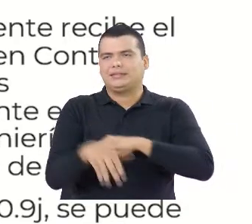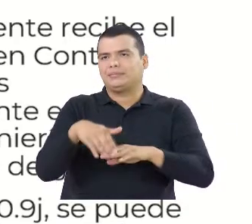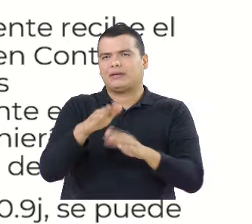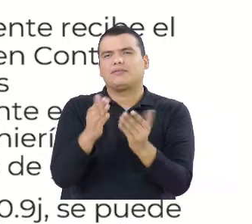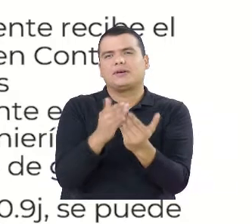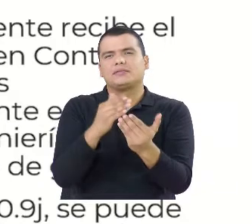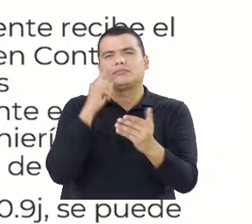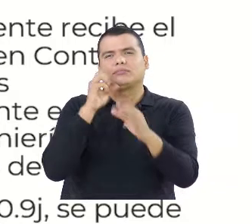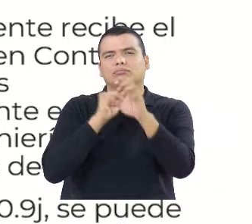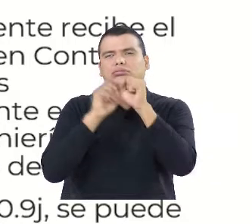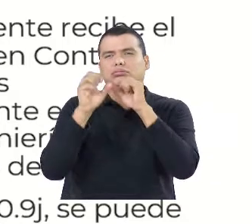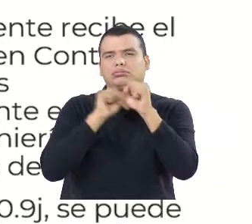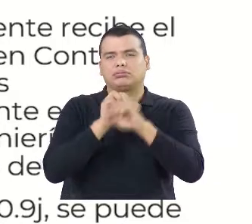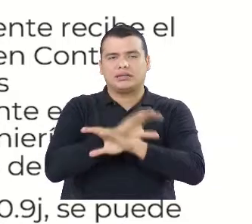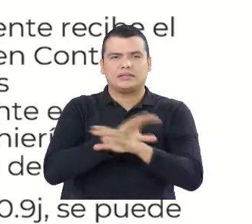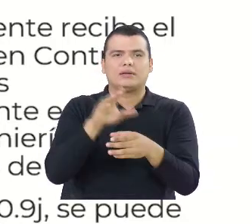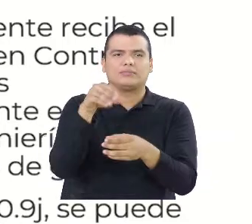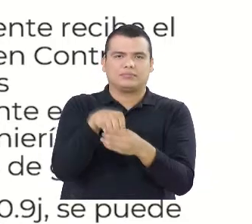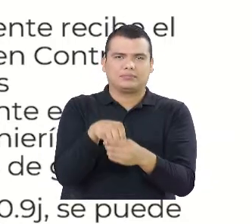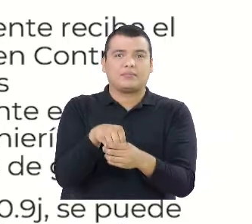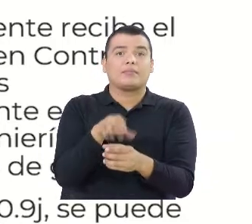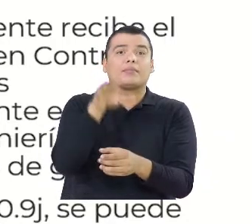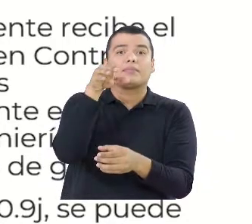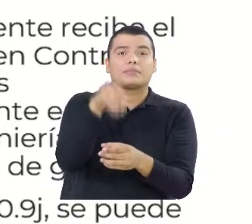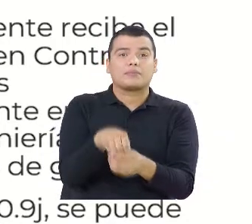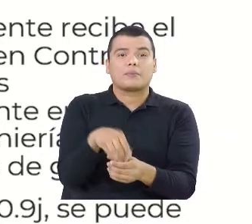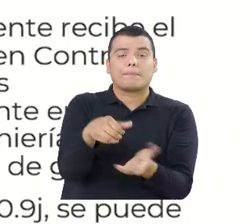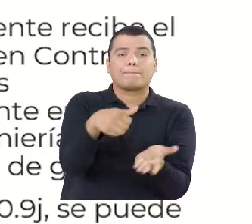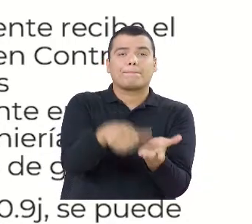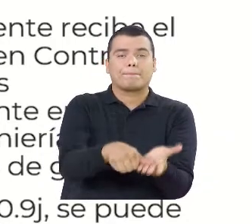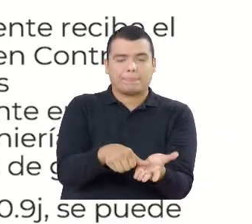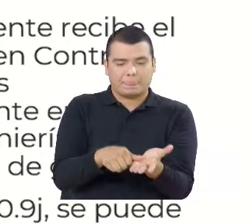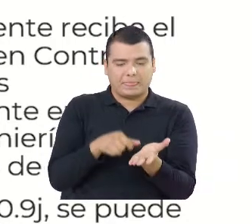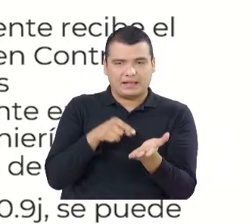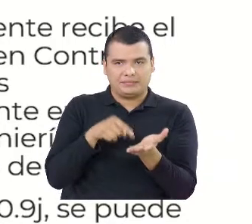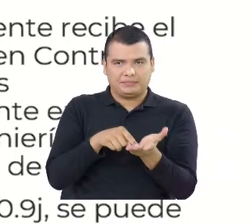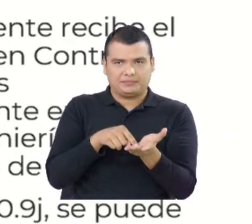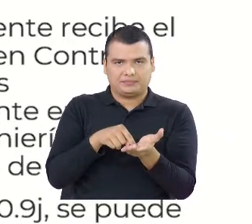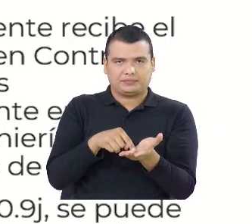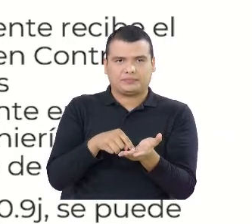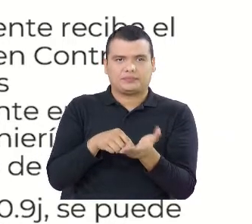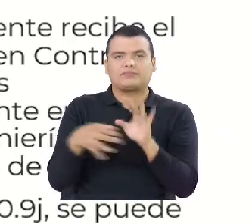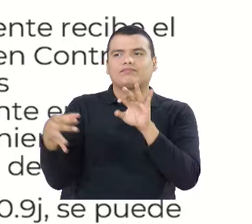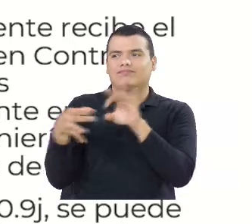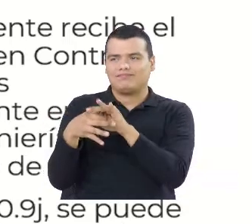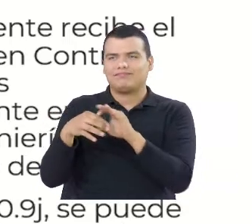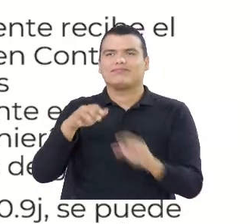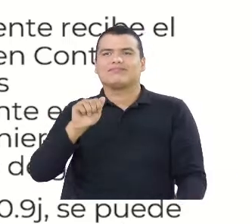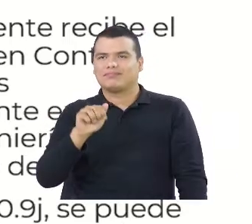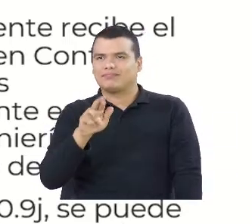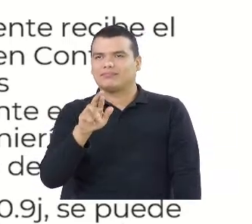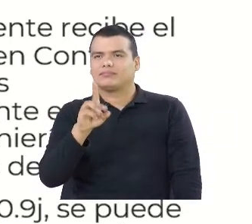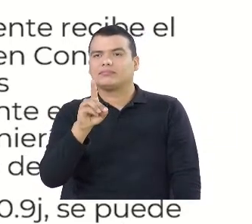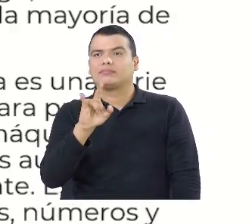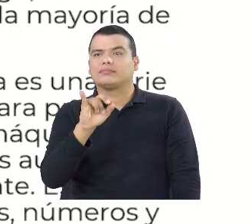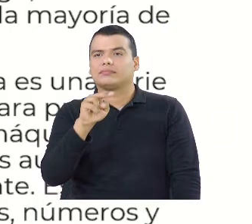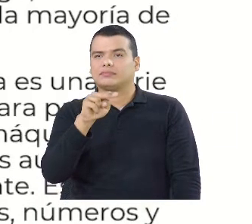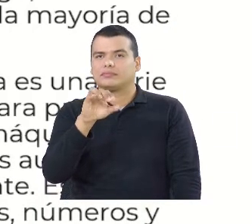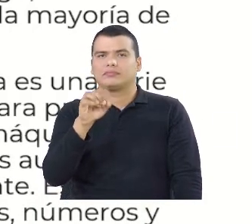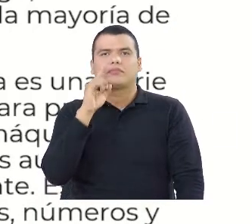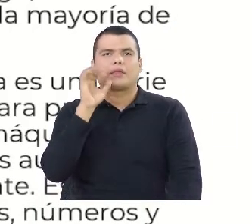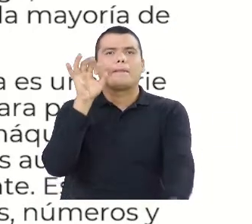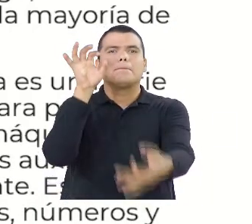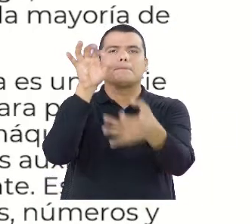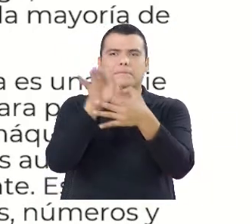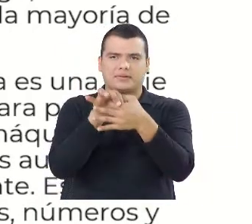que utiliza Universal G-Code Center. Ese es el programa que trabaja con Arduino, con el que podemos visualizar las